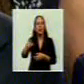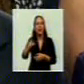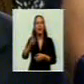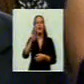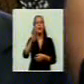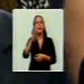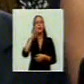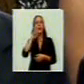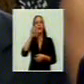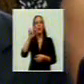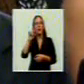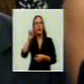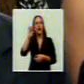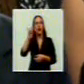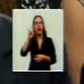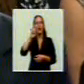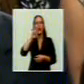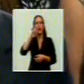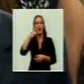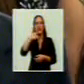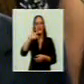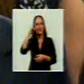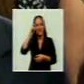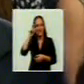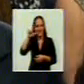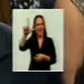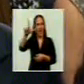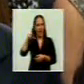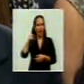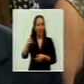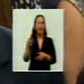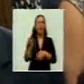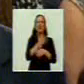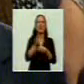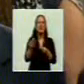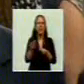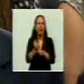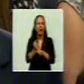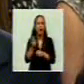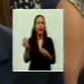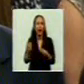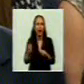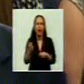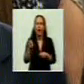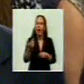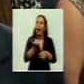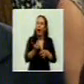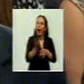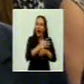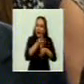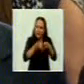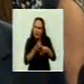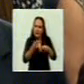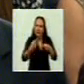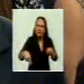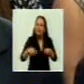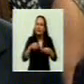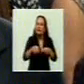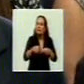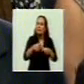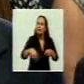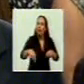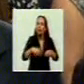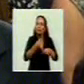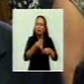ejemplo, por ejemplo, ha colaborado en la selección del catalizador y el ajuste de las condiciones del proceso que permitieron